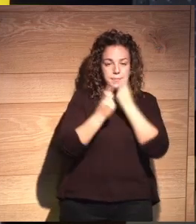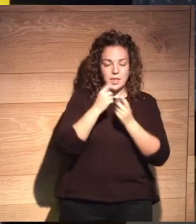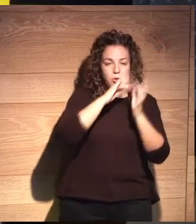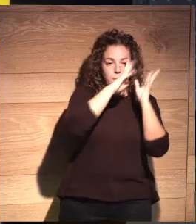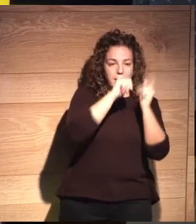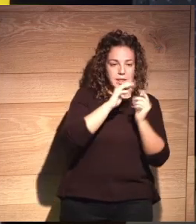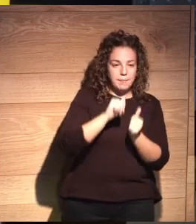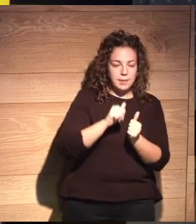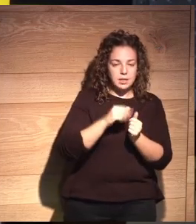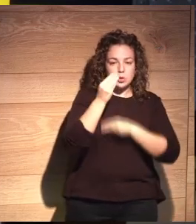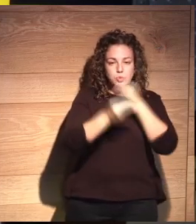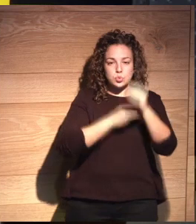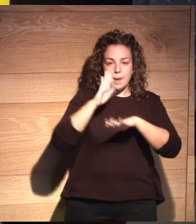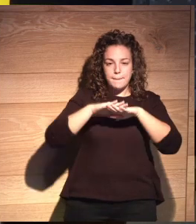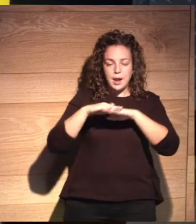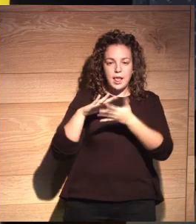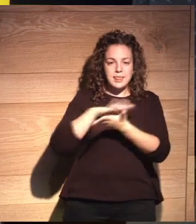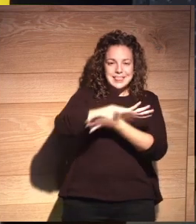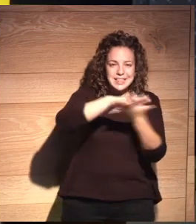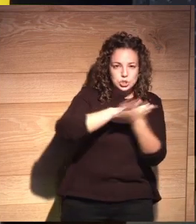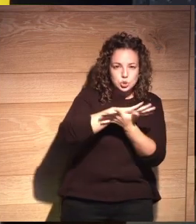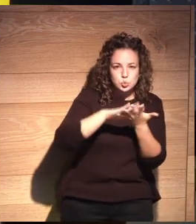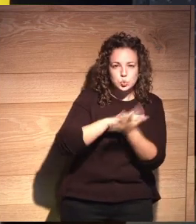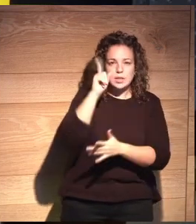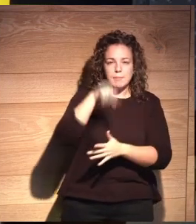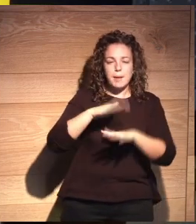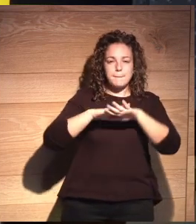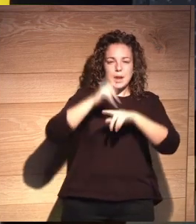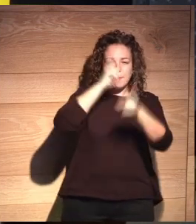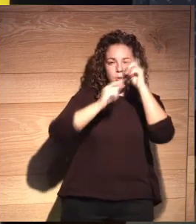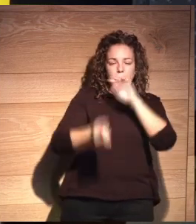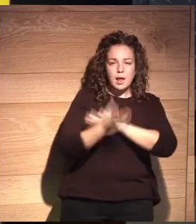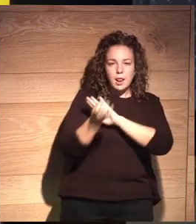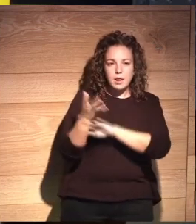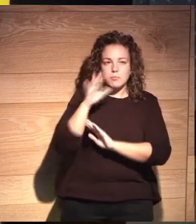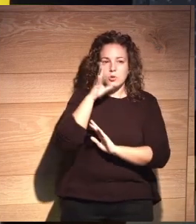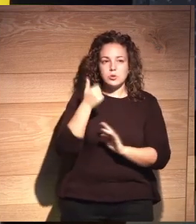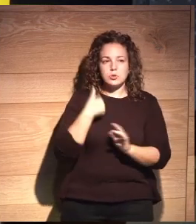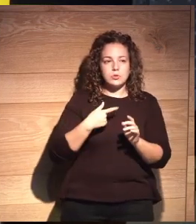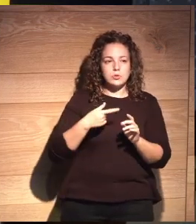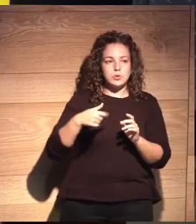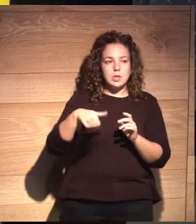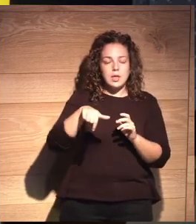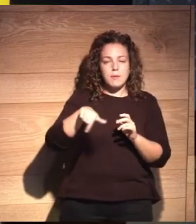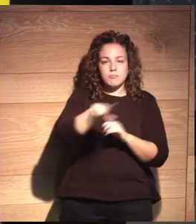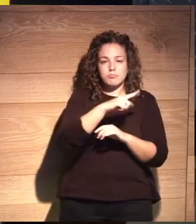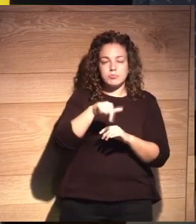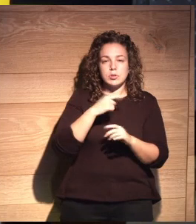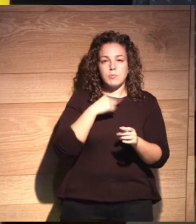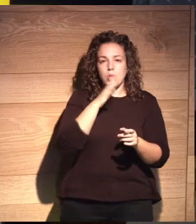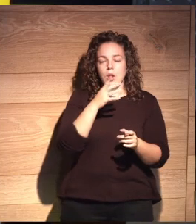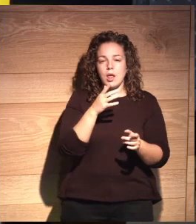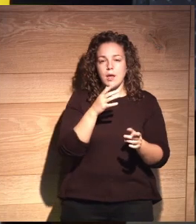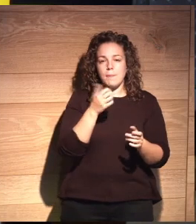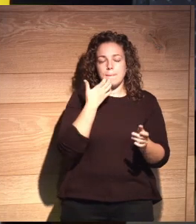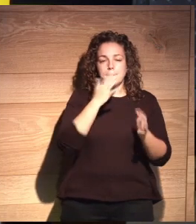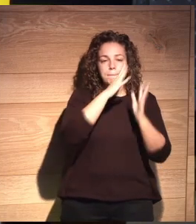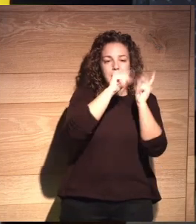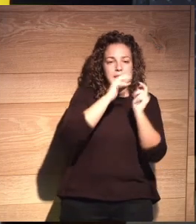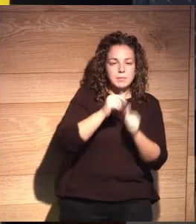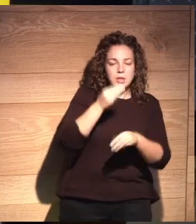para destruir y para crear problemas las ciudades quería compartir con ustedes el hecho de cómo podemos utilizar las